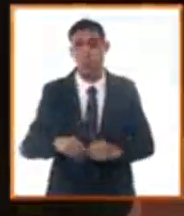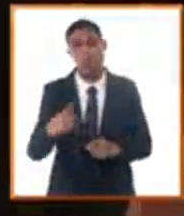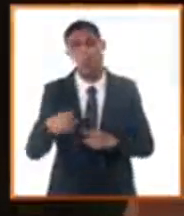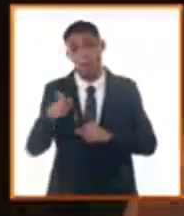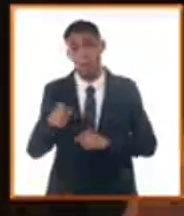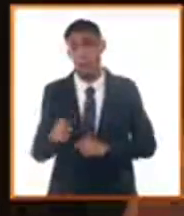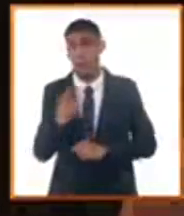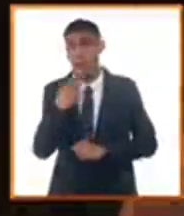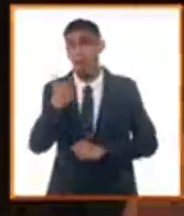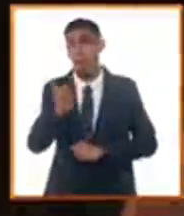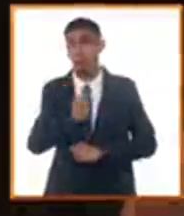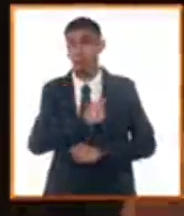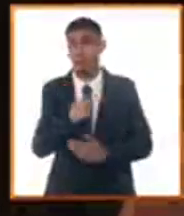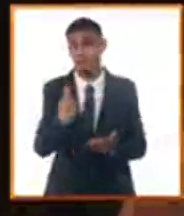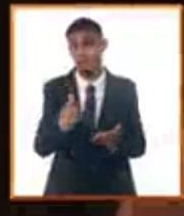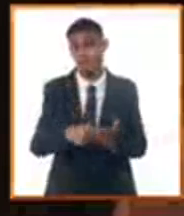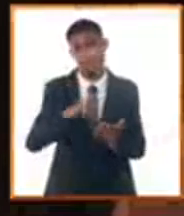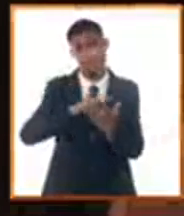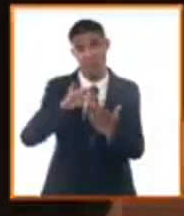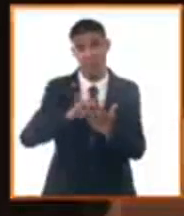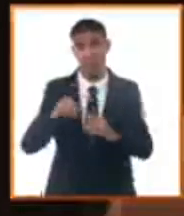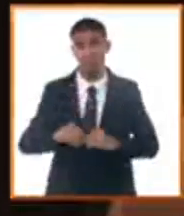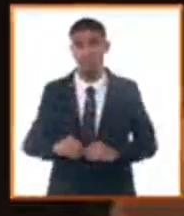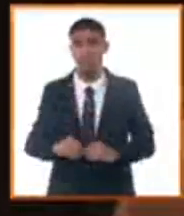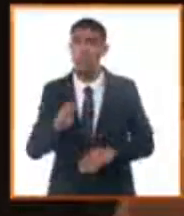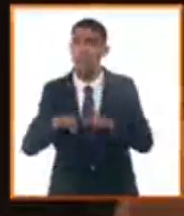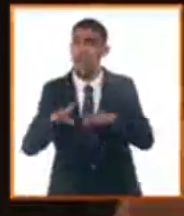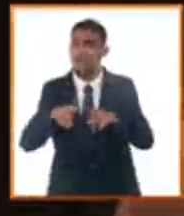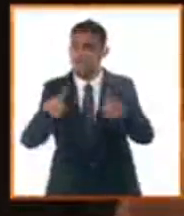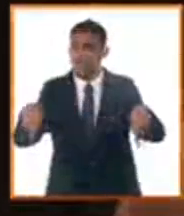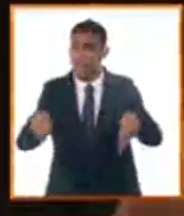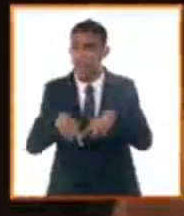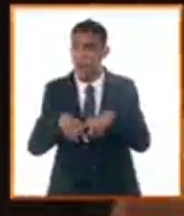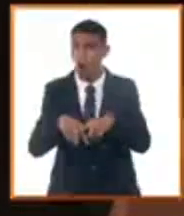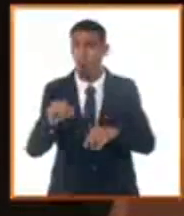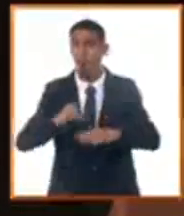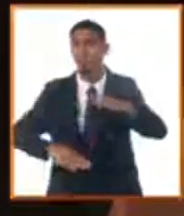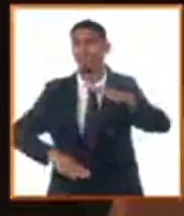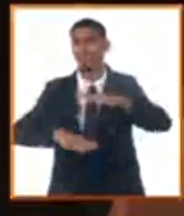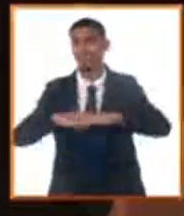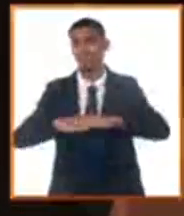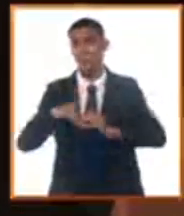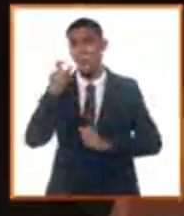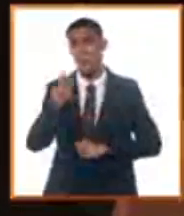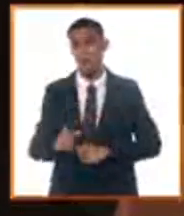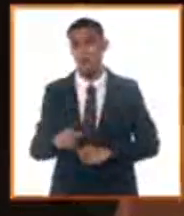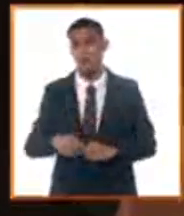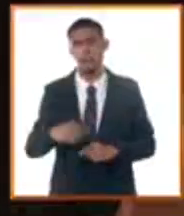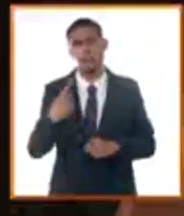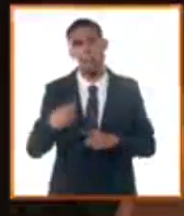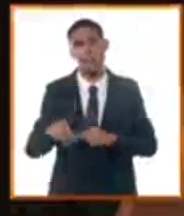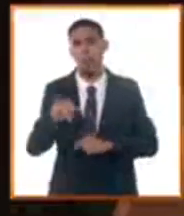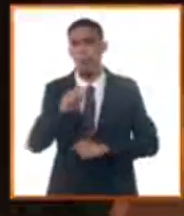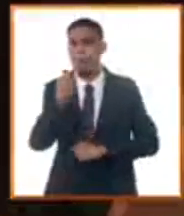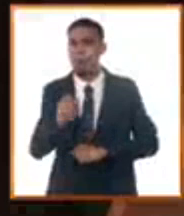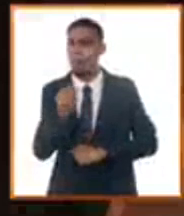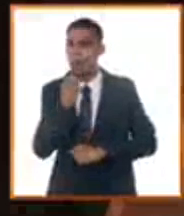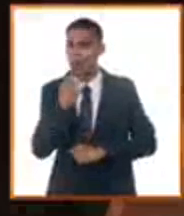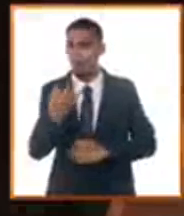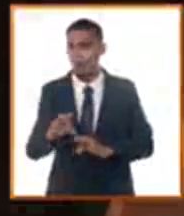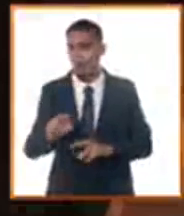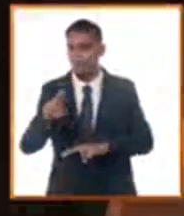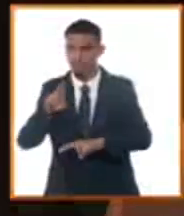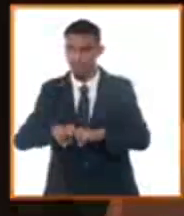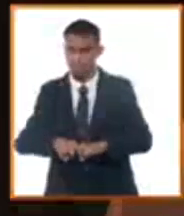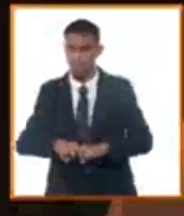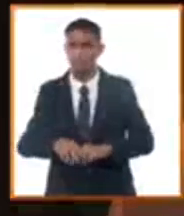veces tenemos muy lleno el salón y tenemos una mesa reservada para el cliente pueda llegar y pueda sentarse ahí con su QR, que ellos hacen el